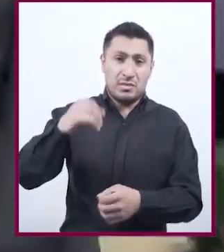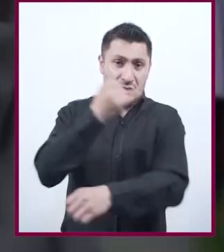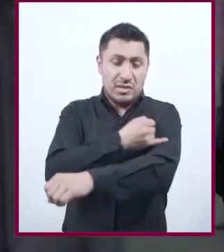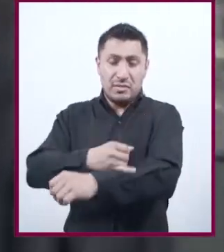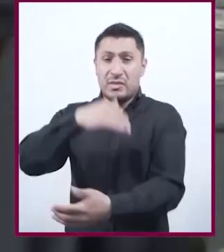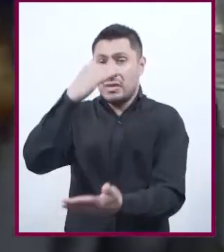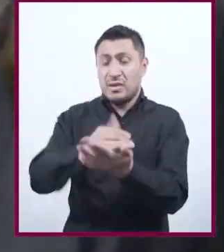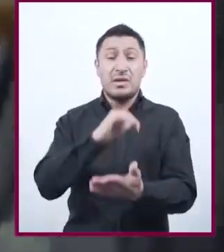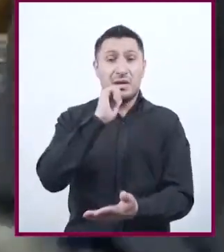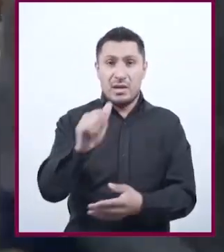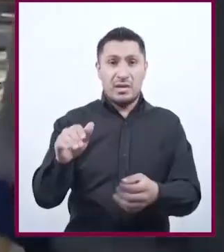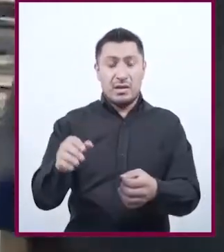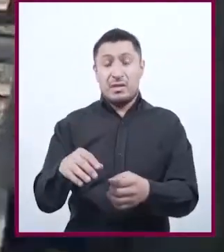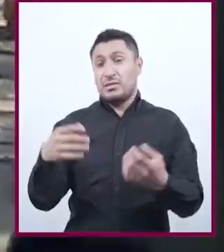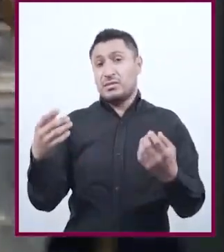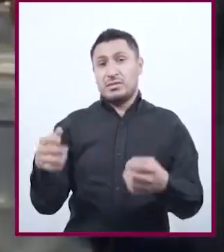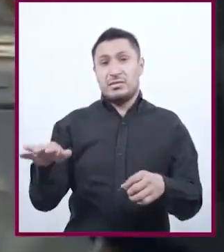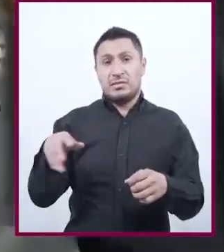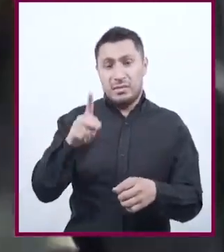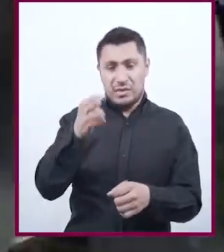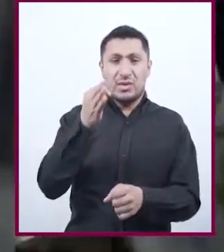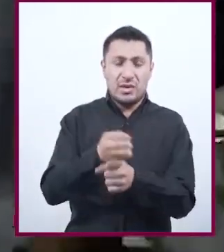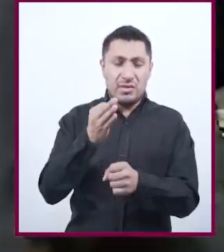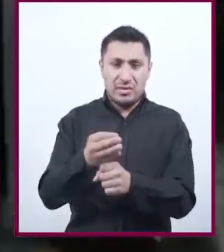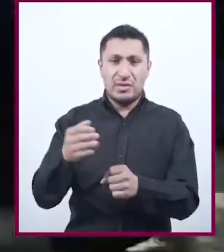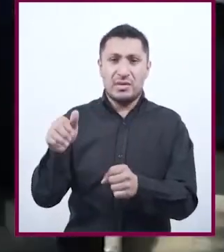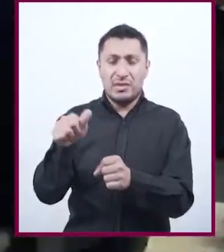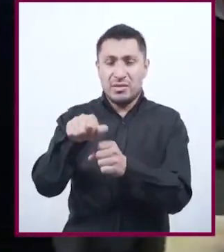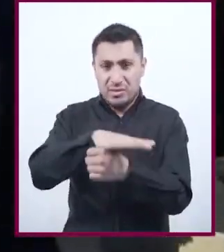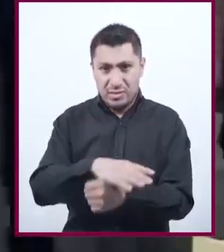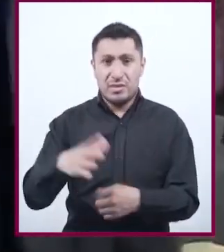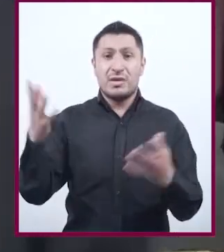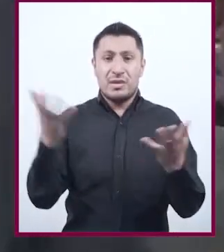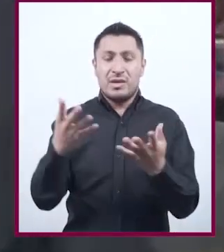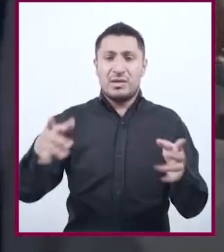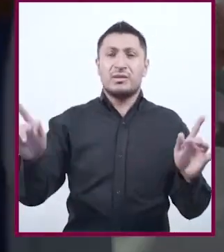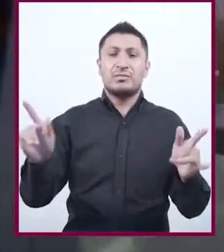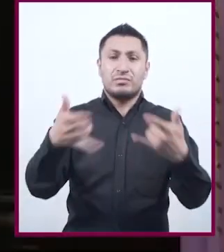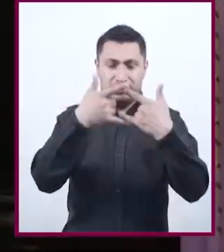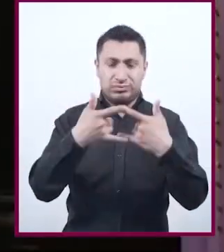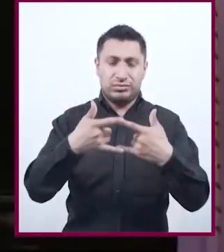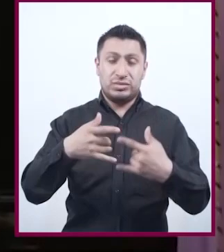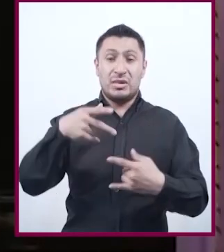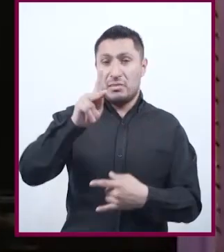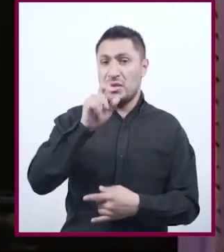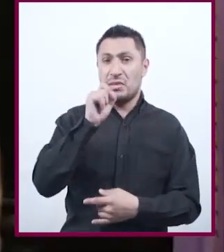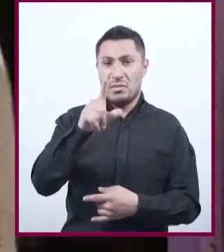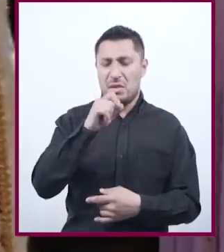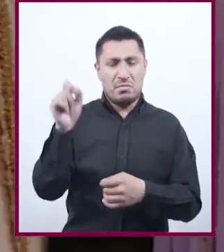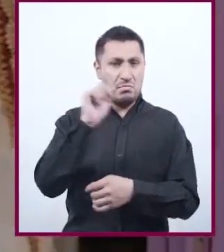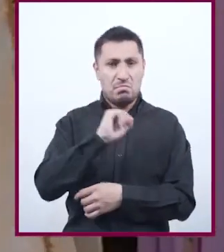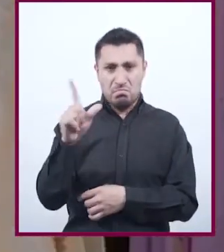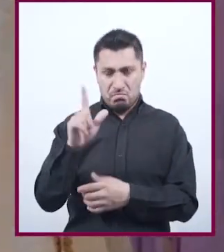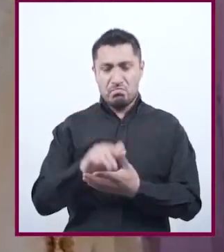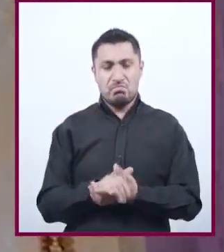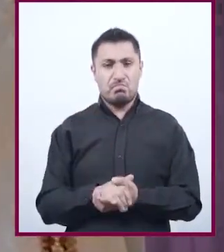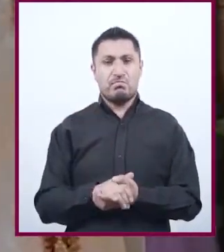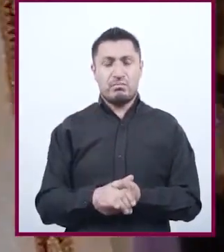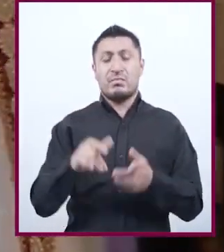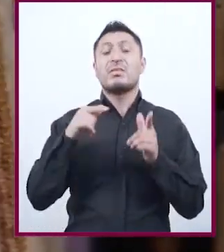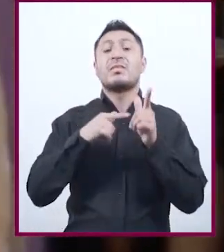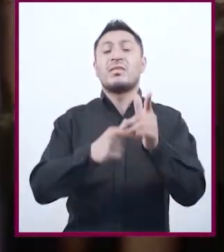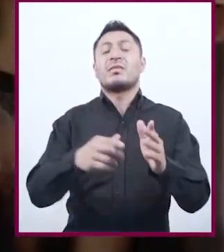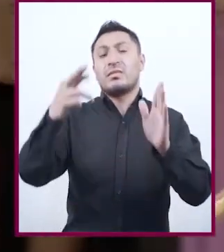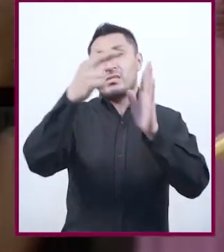sí tuvo que celebrarse a puerta cerrada, pero con el mismo profesionalismo. siguiendo los lineamientos apropiados para que nadie se